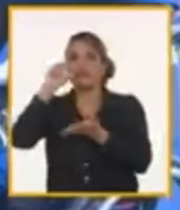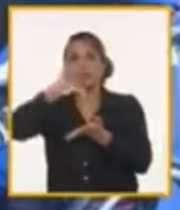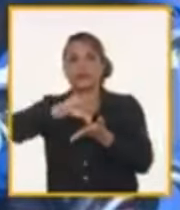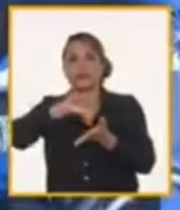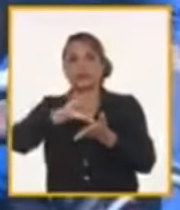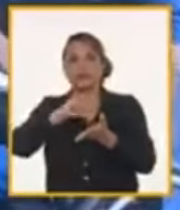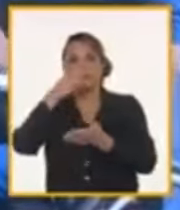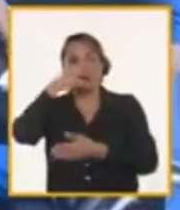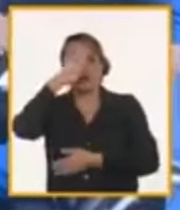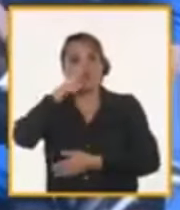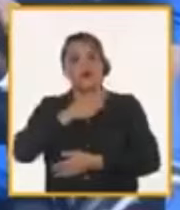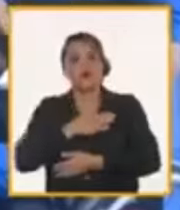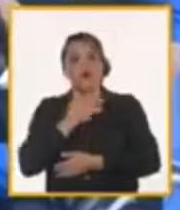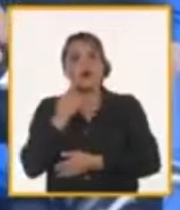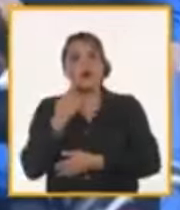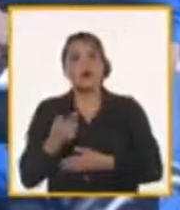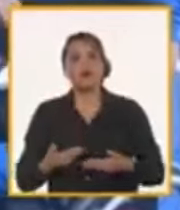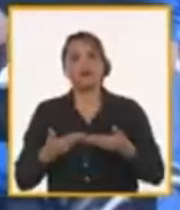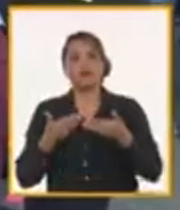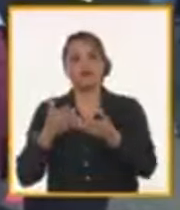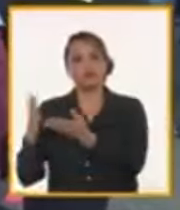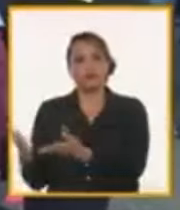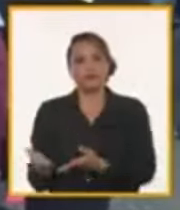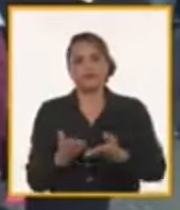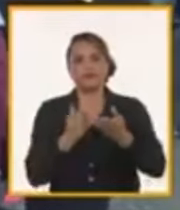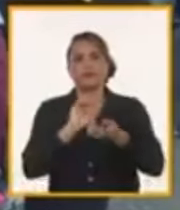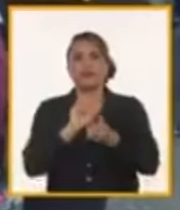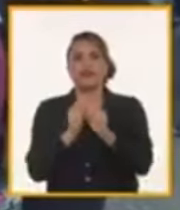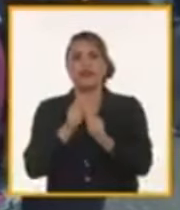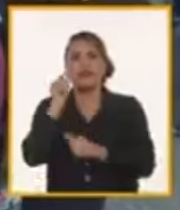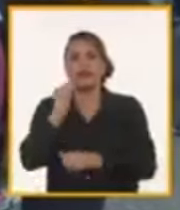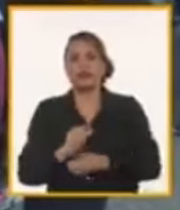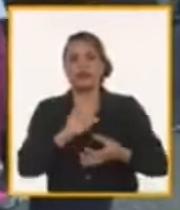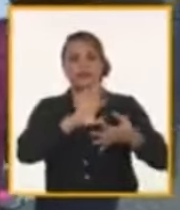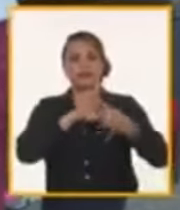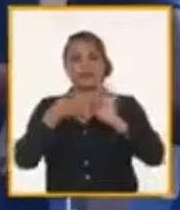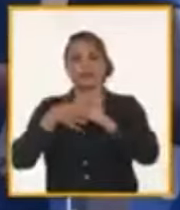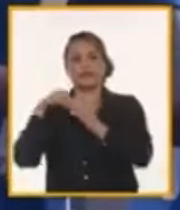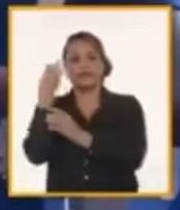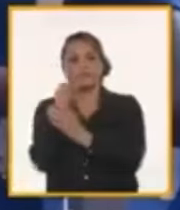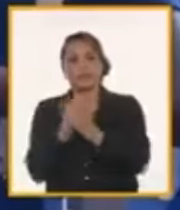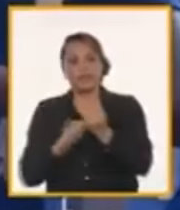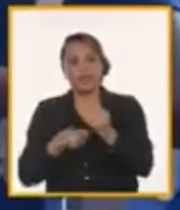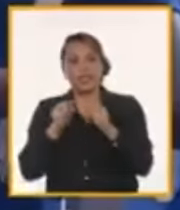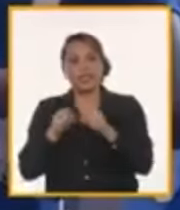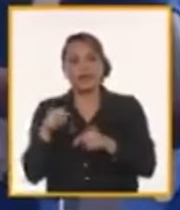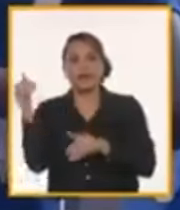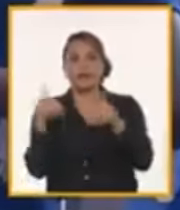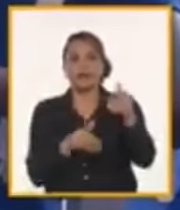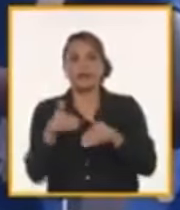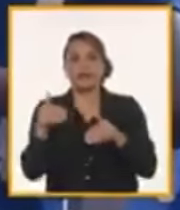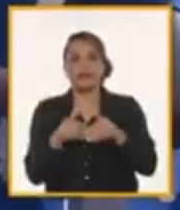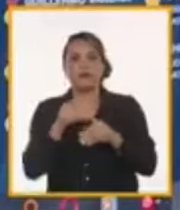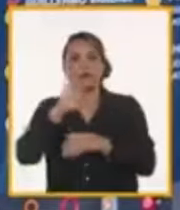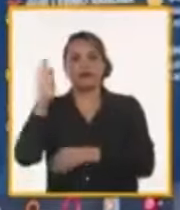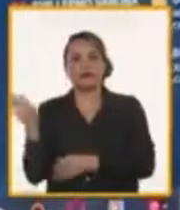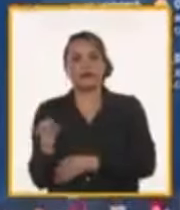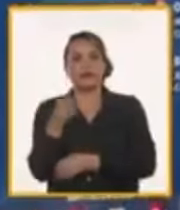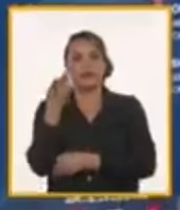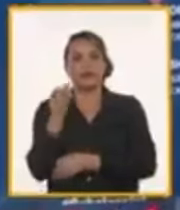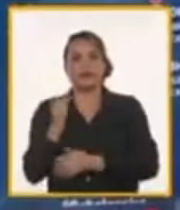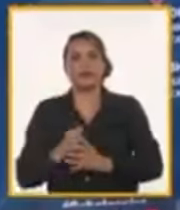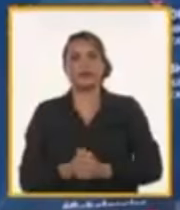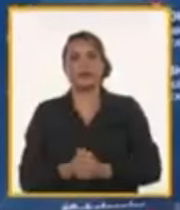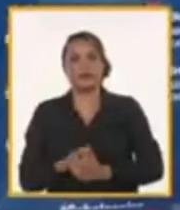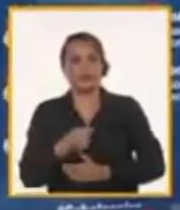rindieron homenaje a los atletas paralímpicos cubanos que tan destacada actuación rindieron en la paraolimpiada recién